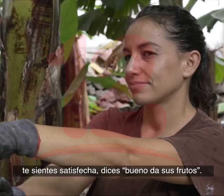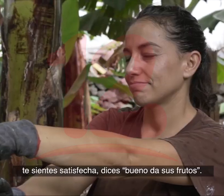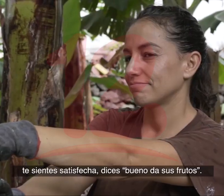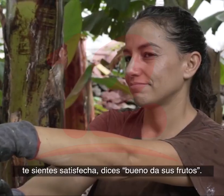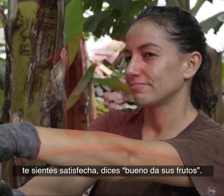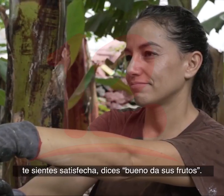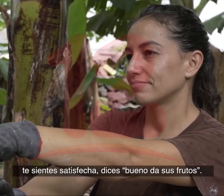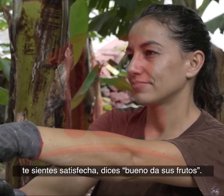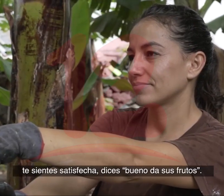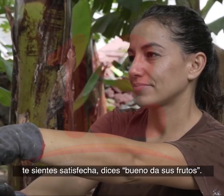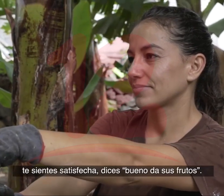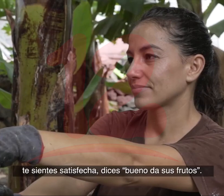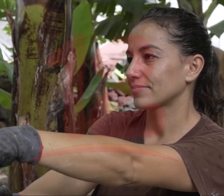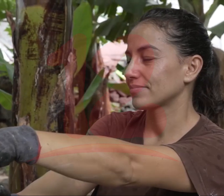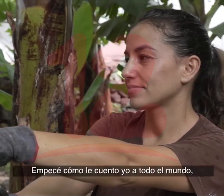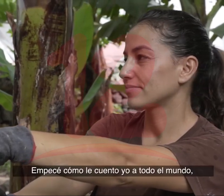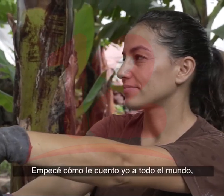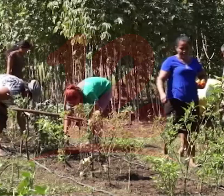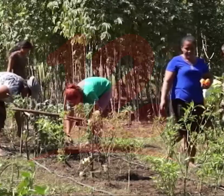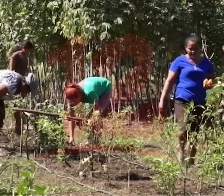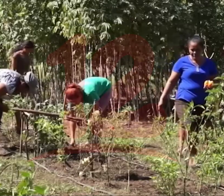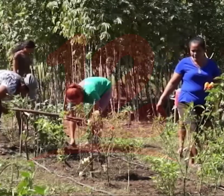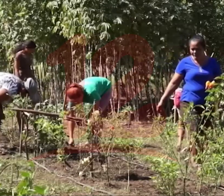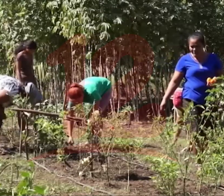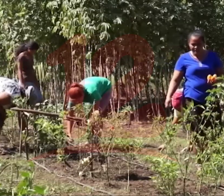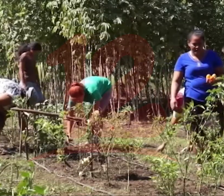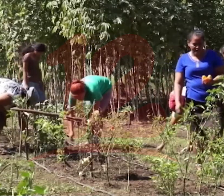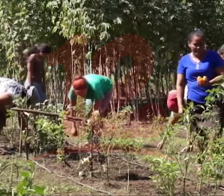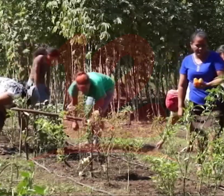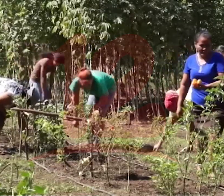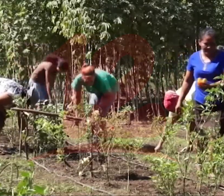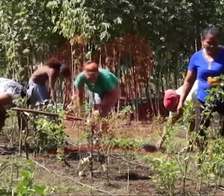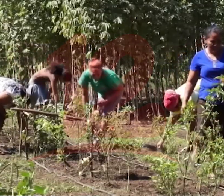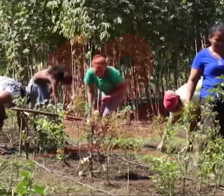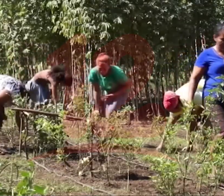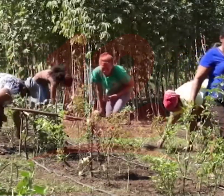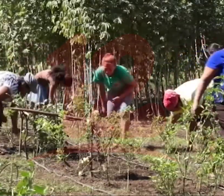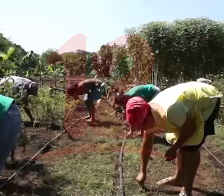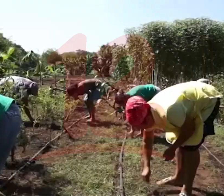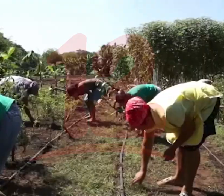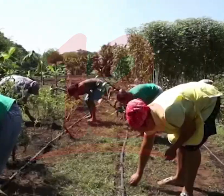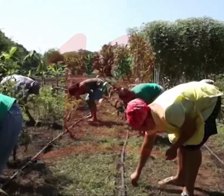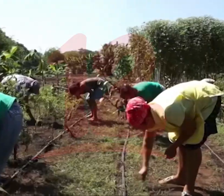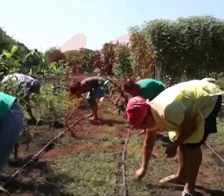alimentaria y la erradicación de la pobreza rural. Noticias 12, Darlene Téllez.